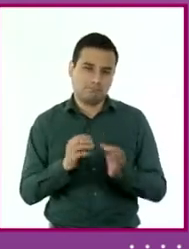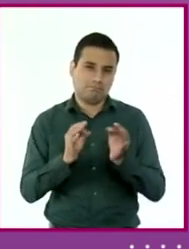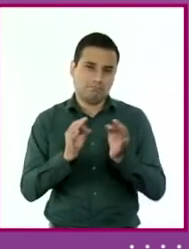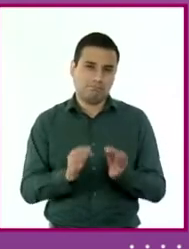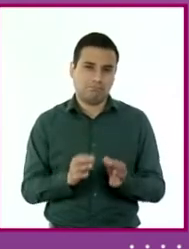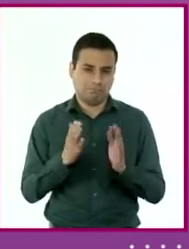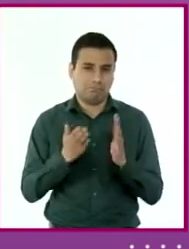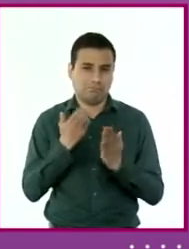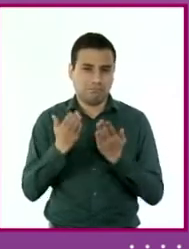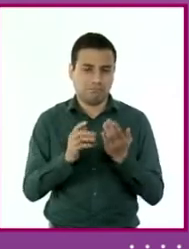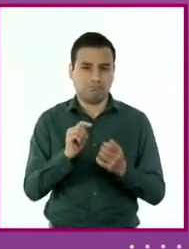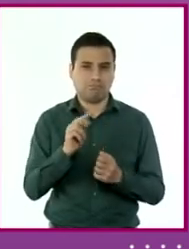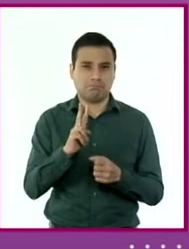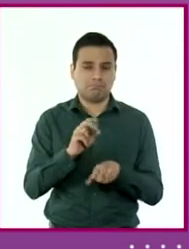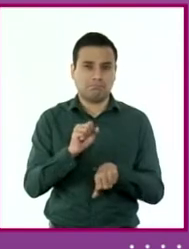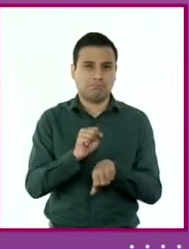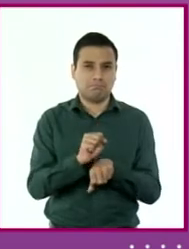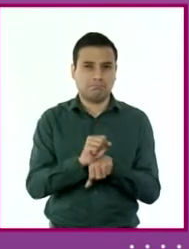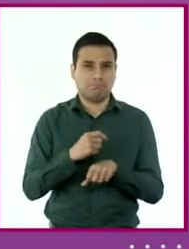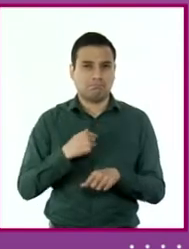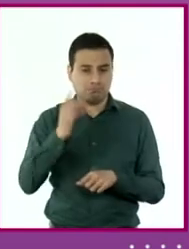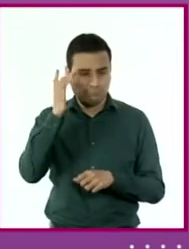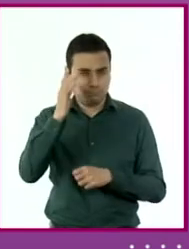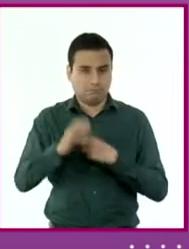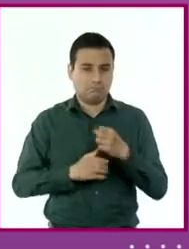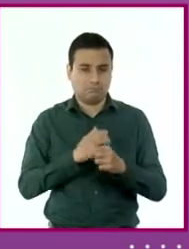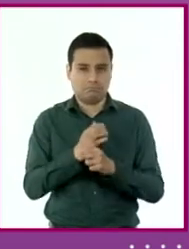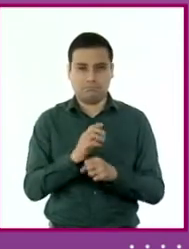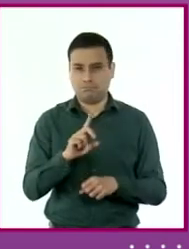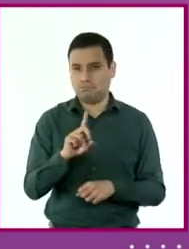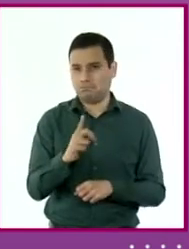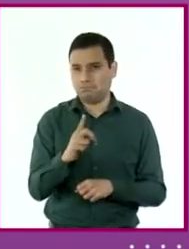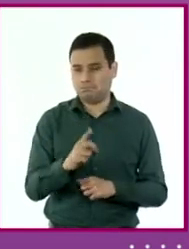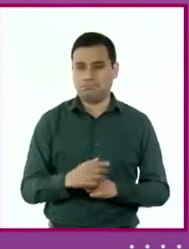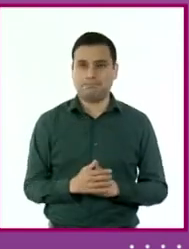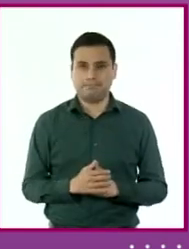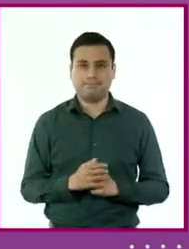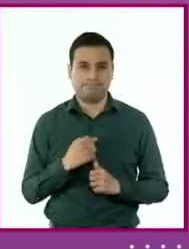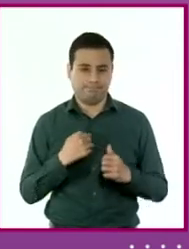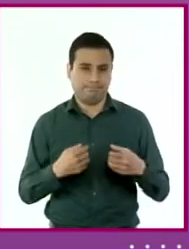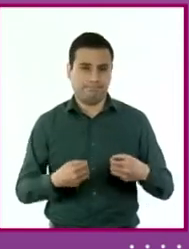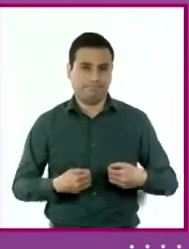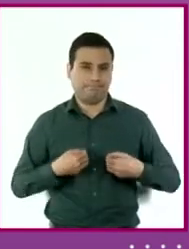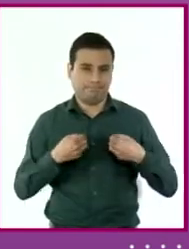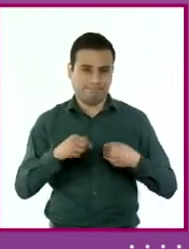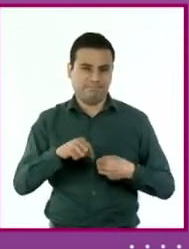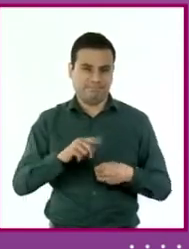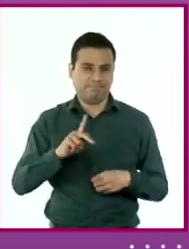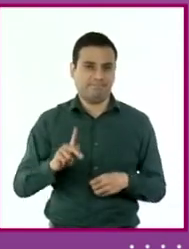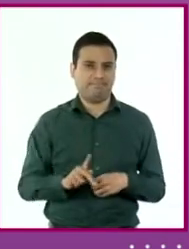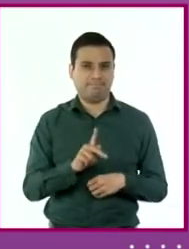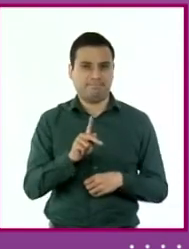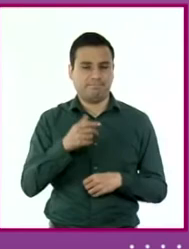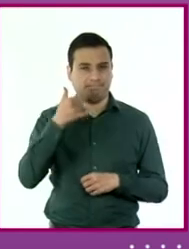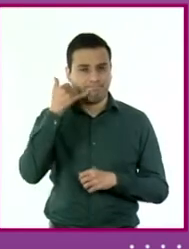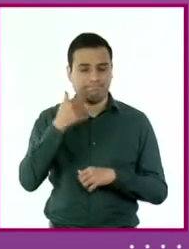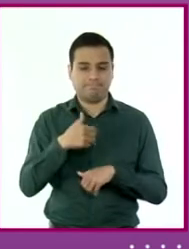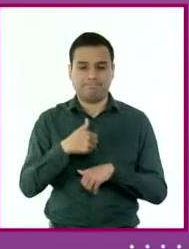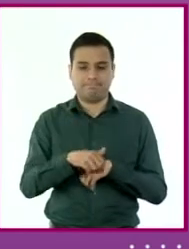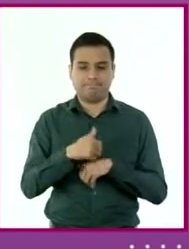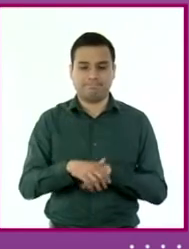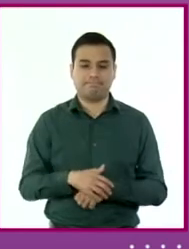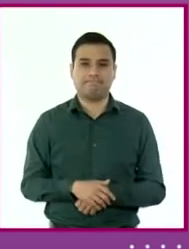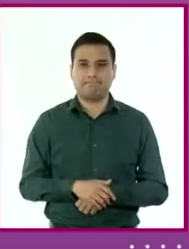student. My birthday is in December. I live in Timol. My telephone number